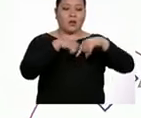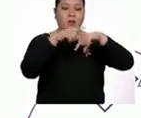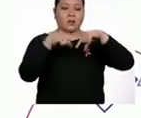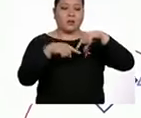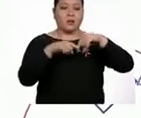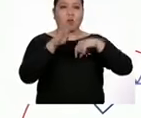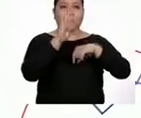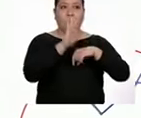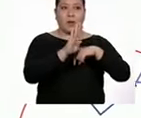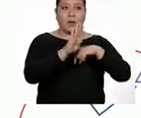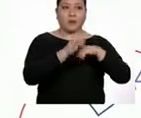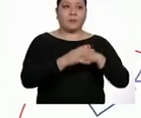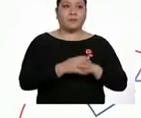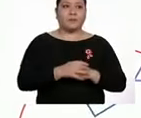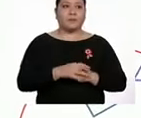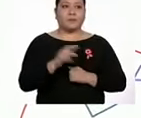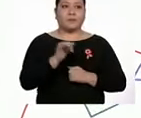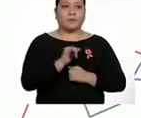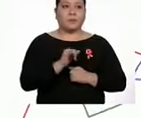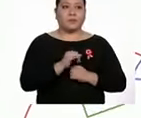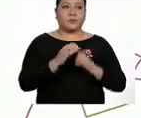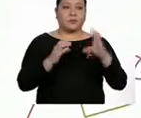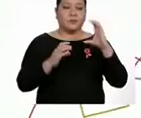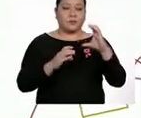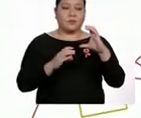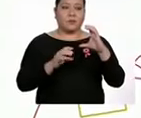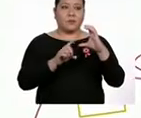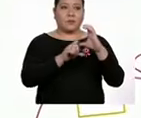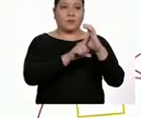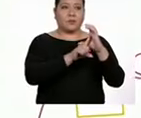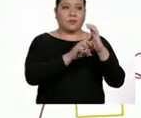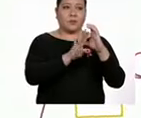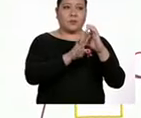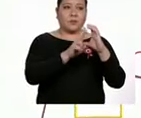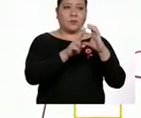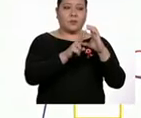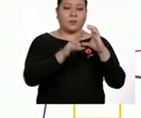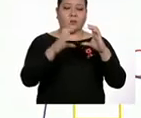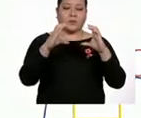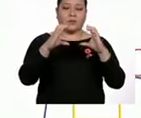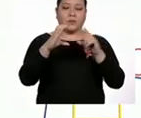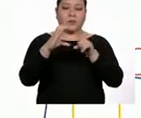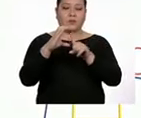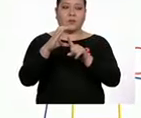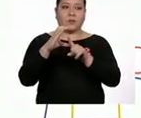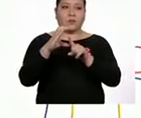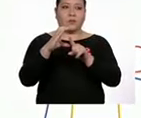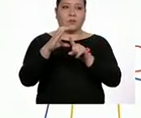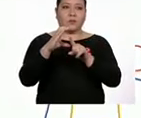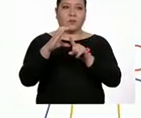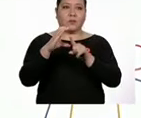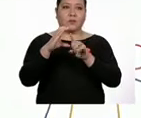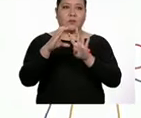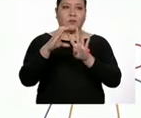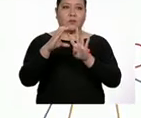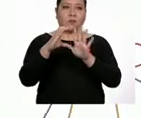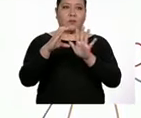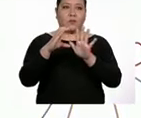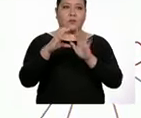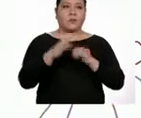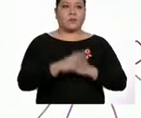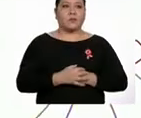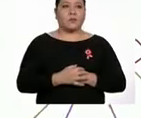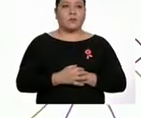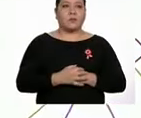intervalo B es igual al intervalo cerrado de extremos 142 y 145. De